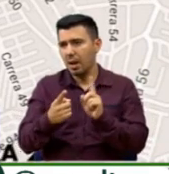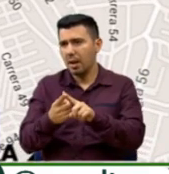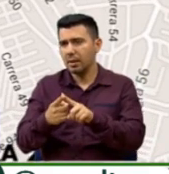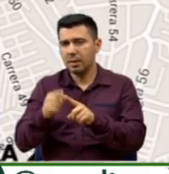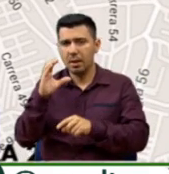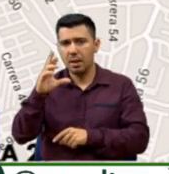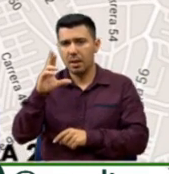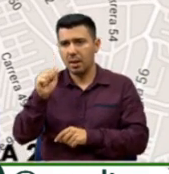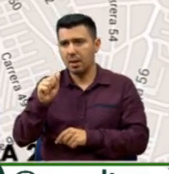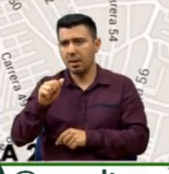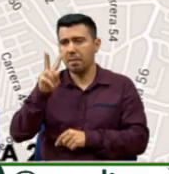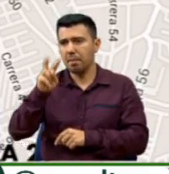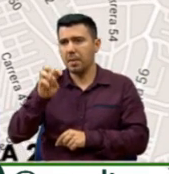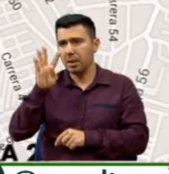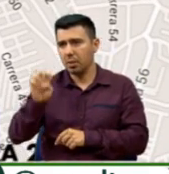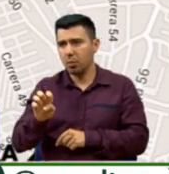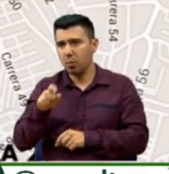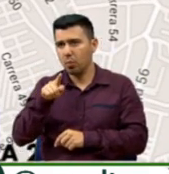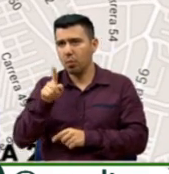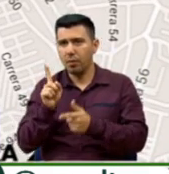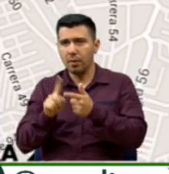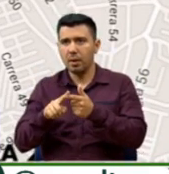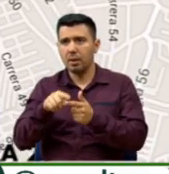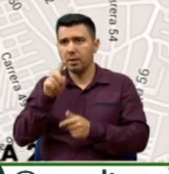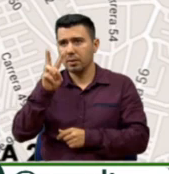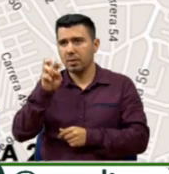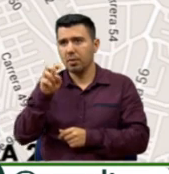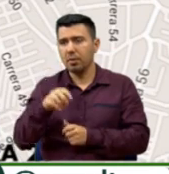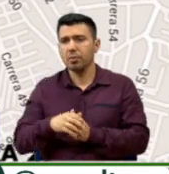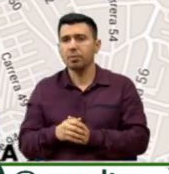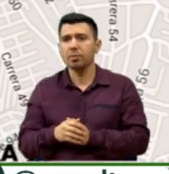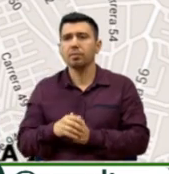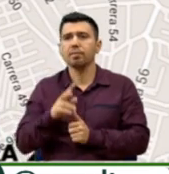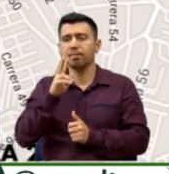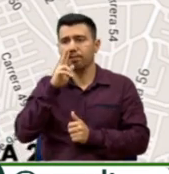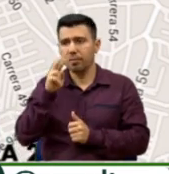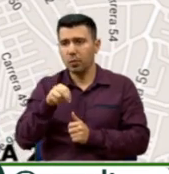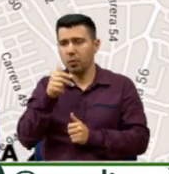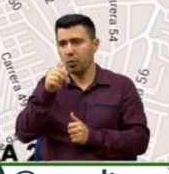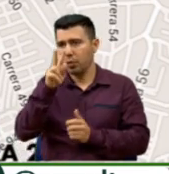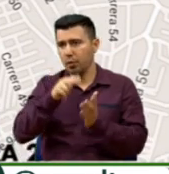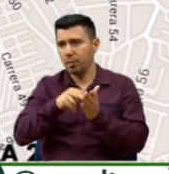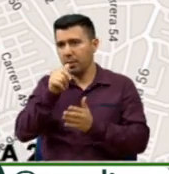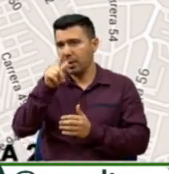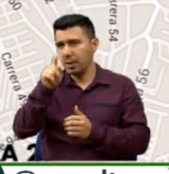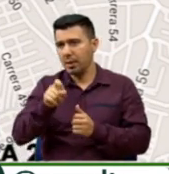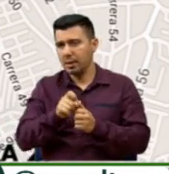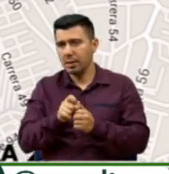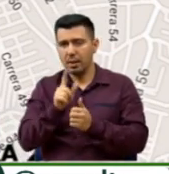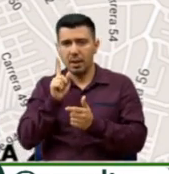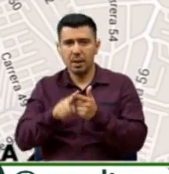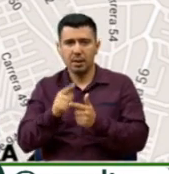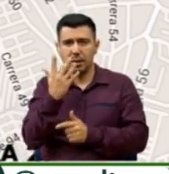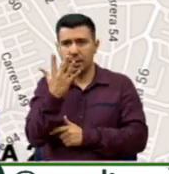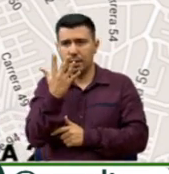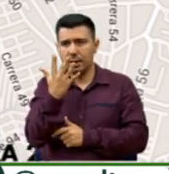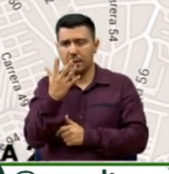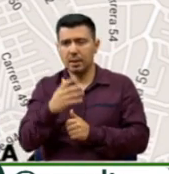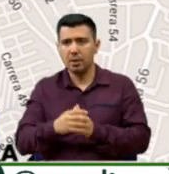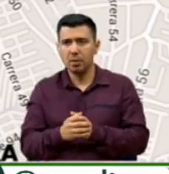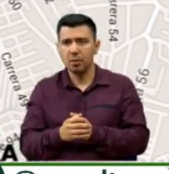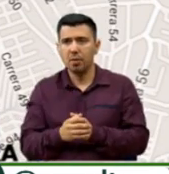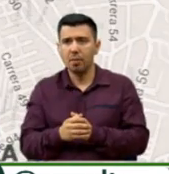29 a partir de las 8 de la mañana del día jueves 2 de junio del 2016 hasta las 5 de la mañana del día 7 de